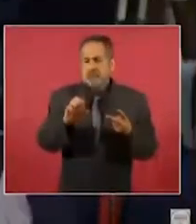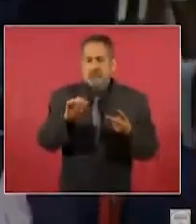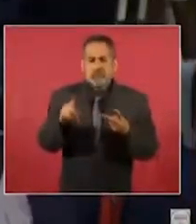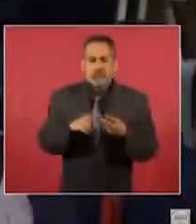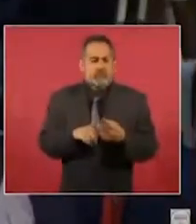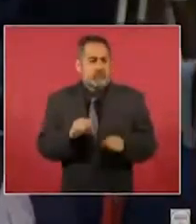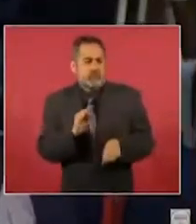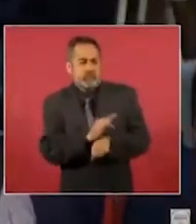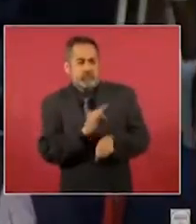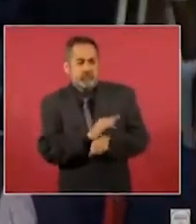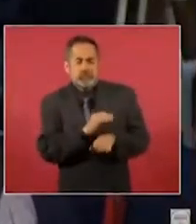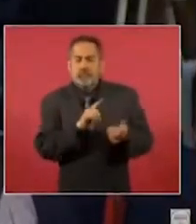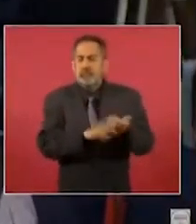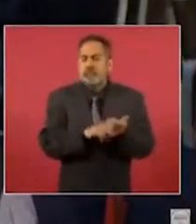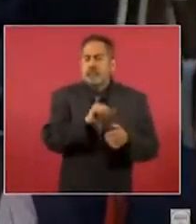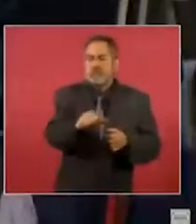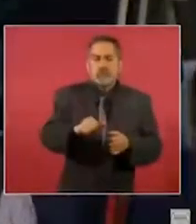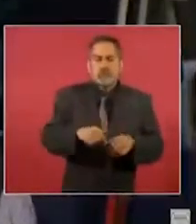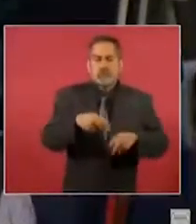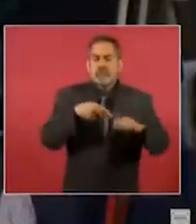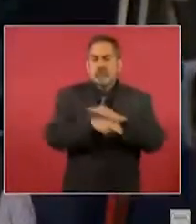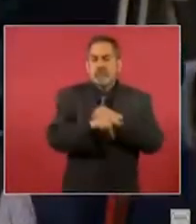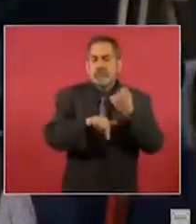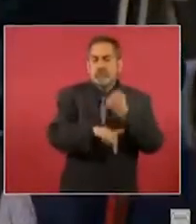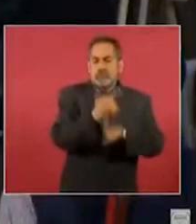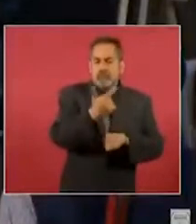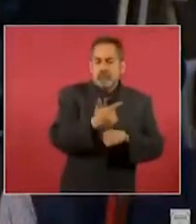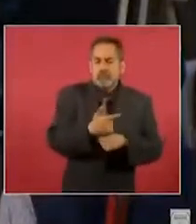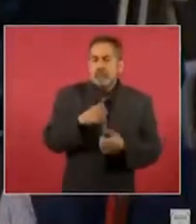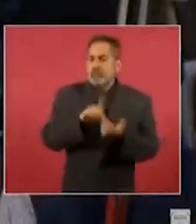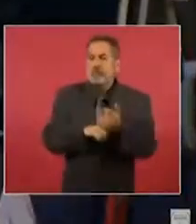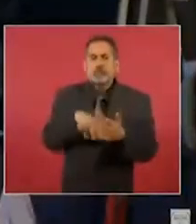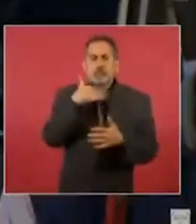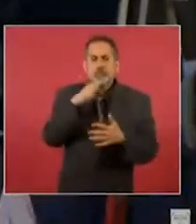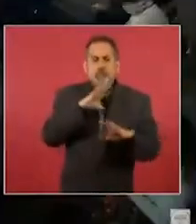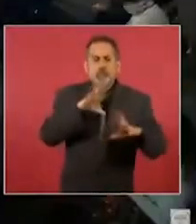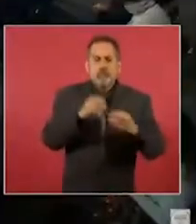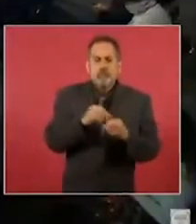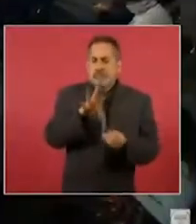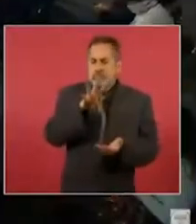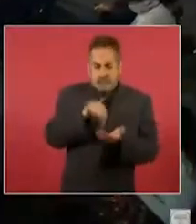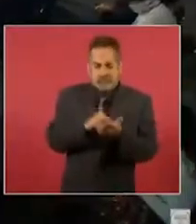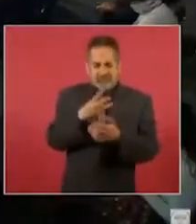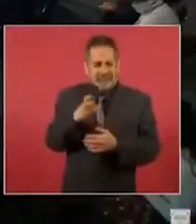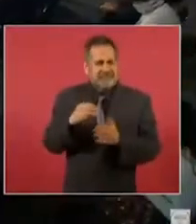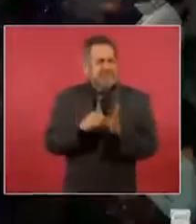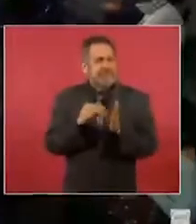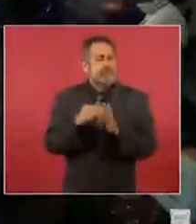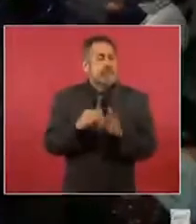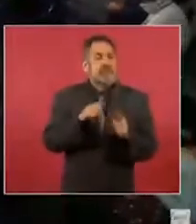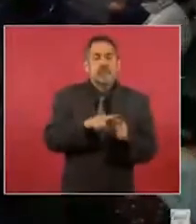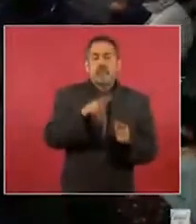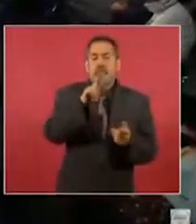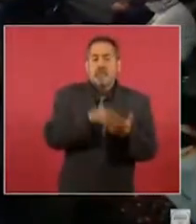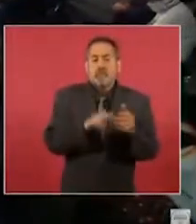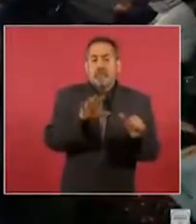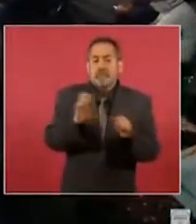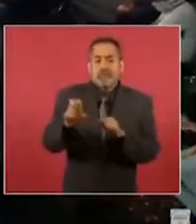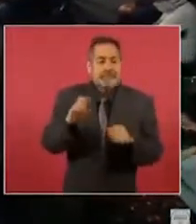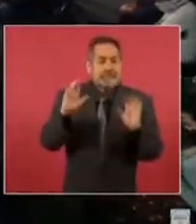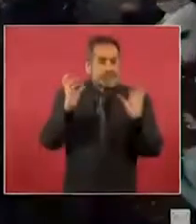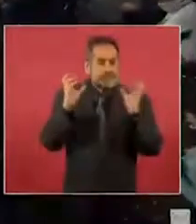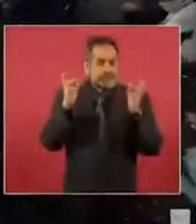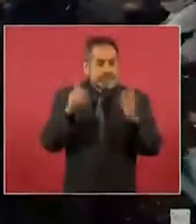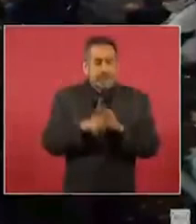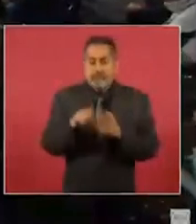prioritarias organizar pues elecciones consultas por ahí estaba revisando que uno de los gastos importantes que tiene línea es